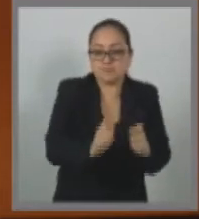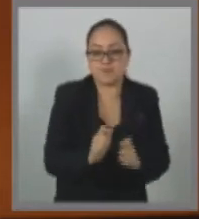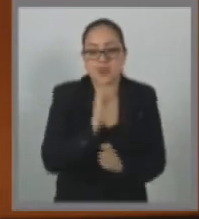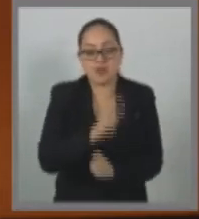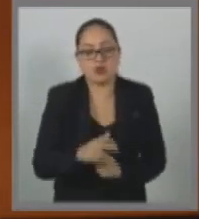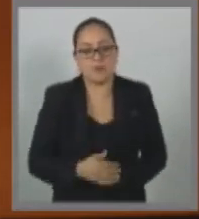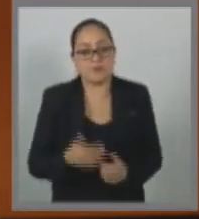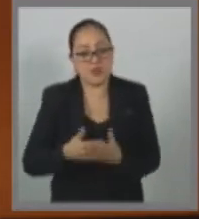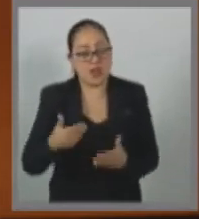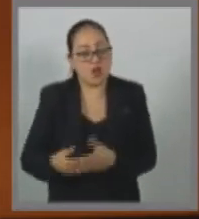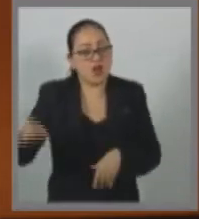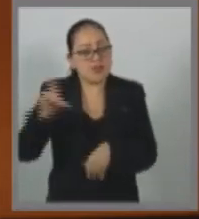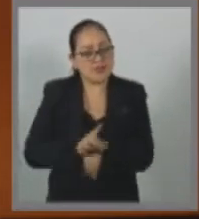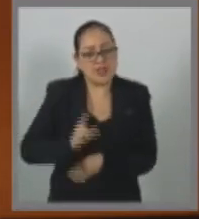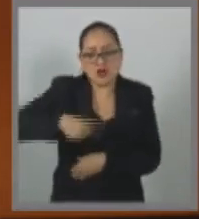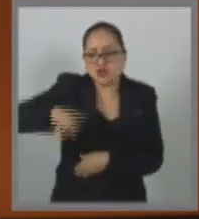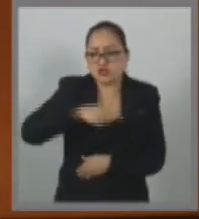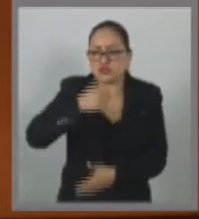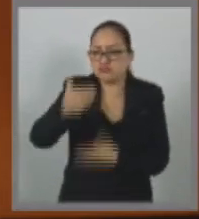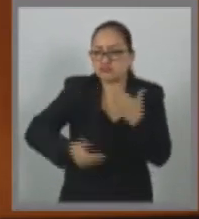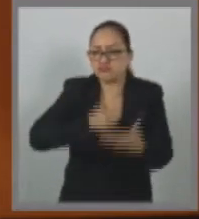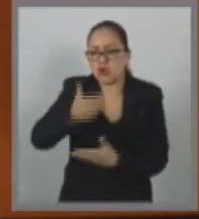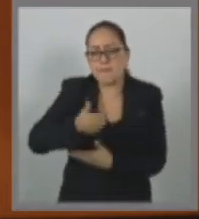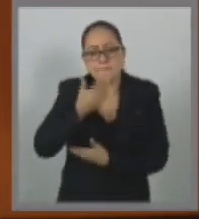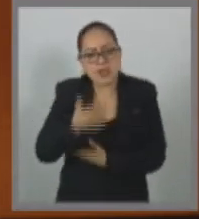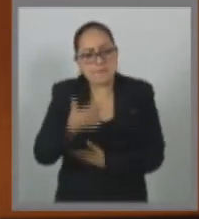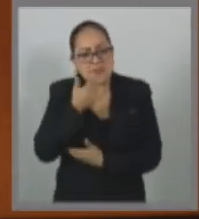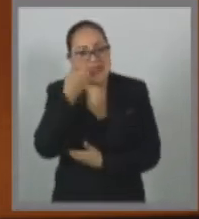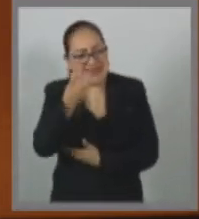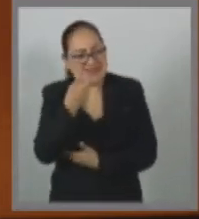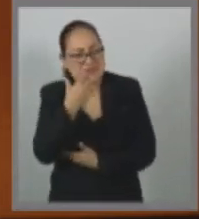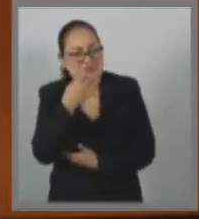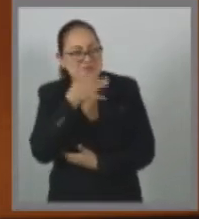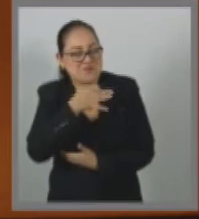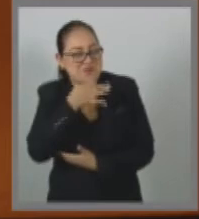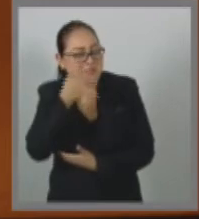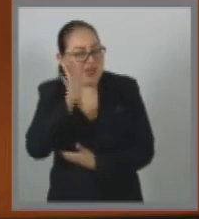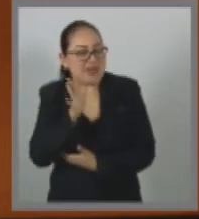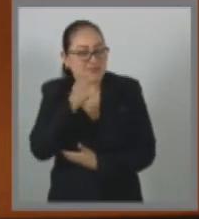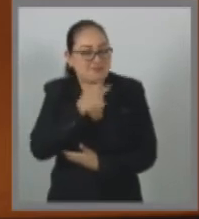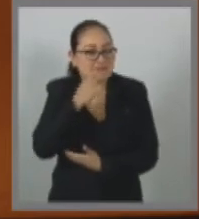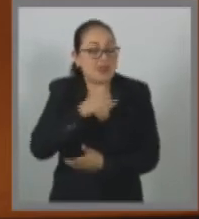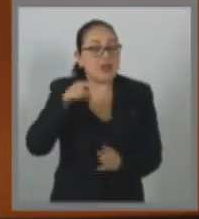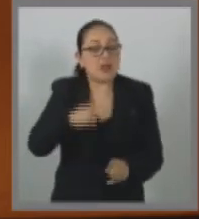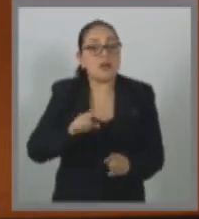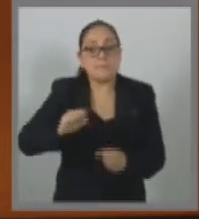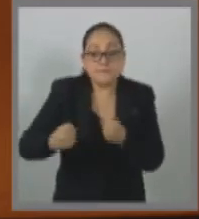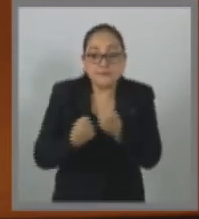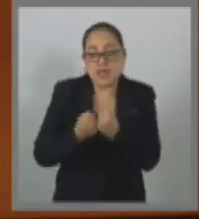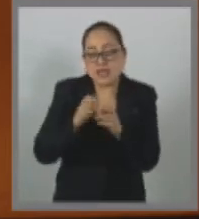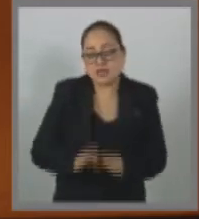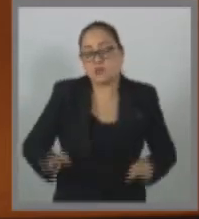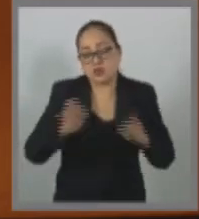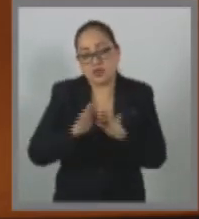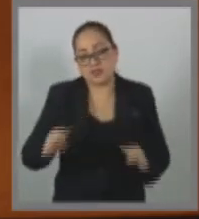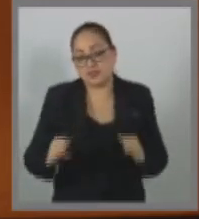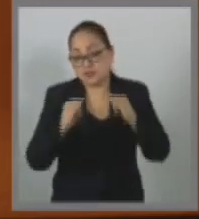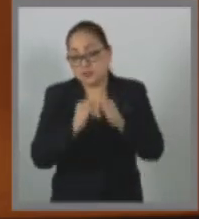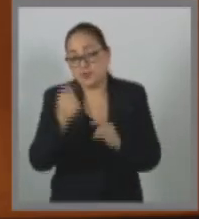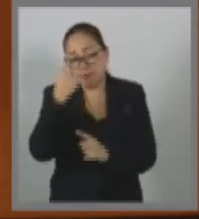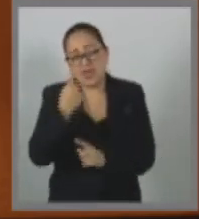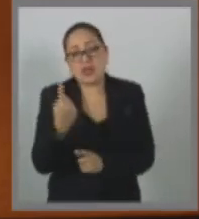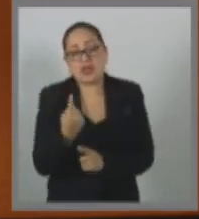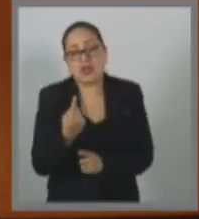día para celebrar lo mucho que hemos avanzado y para renovar esfuerzos en torno al fortalecimiento de nuestro querido instituto, para lo